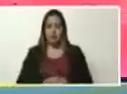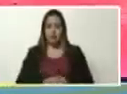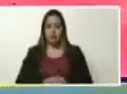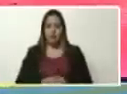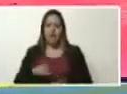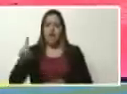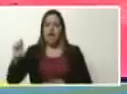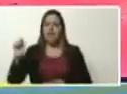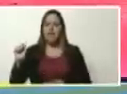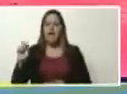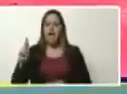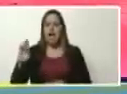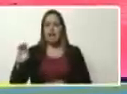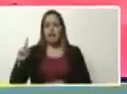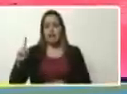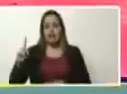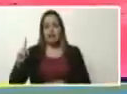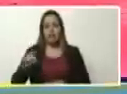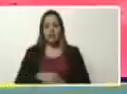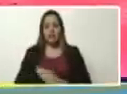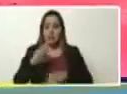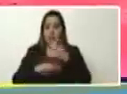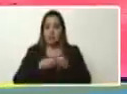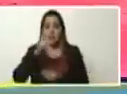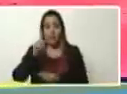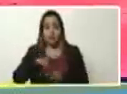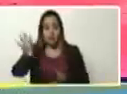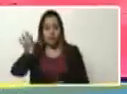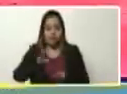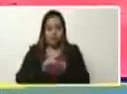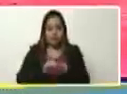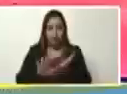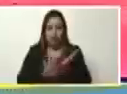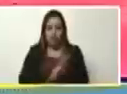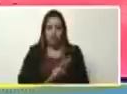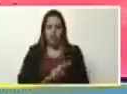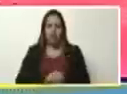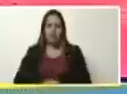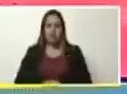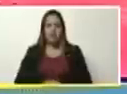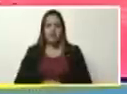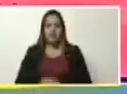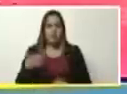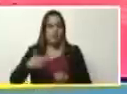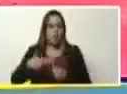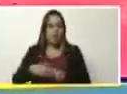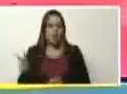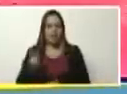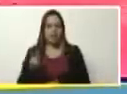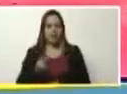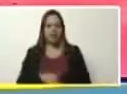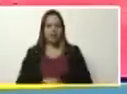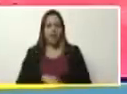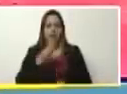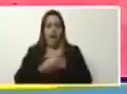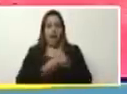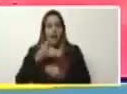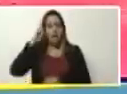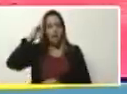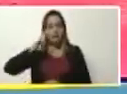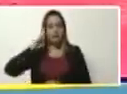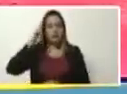Tárez, que también ha hecho una periodización de PDVSA, haga su